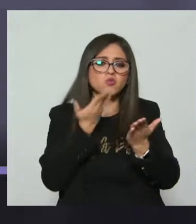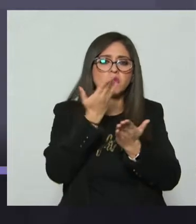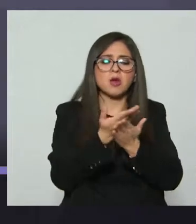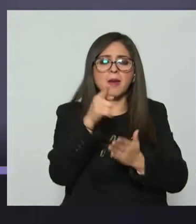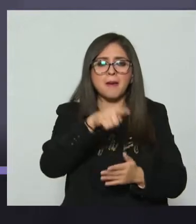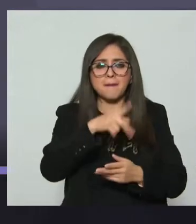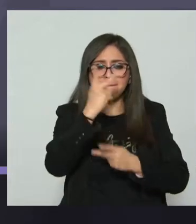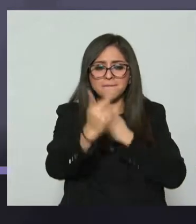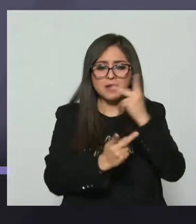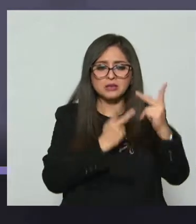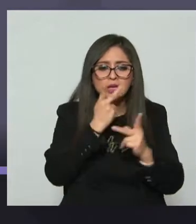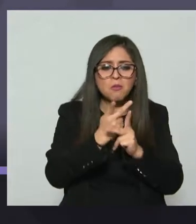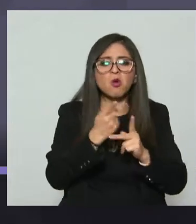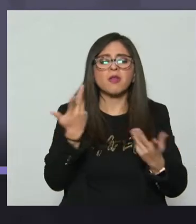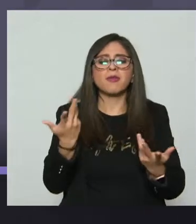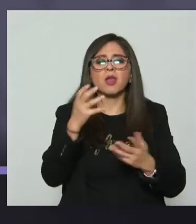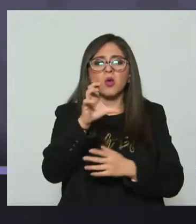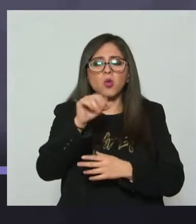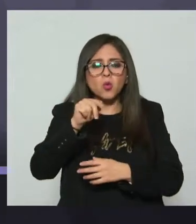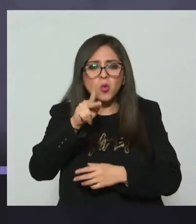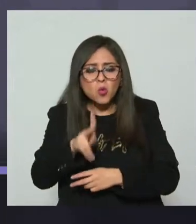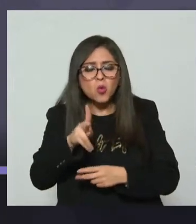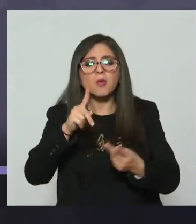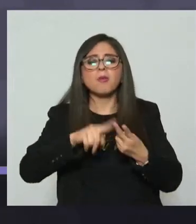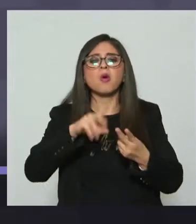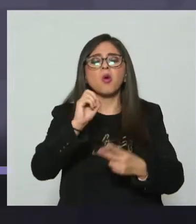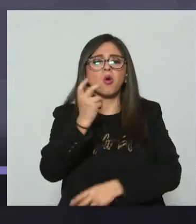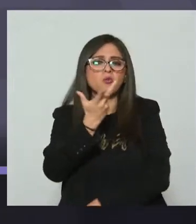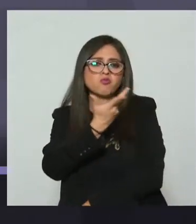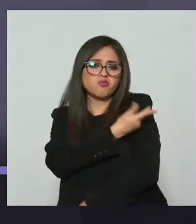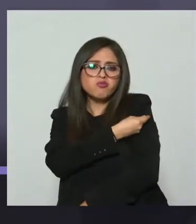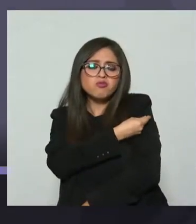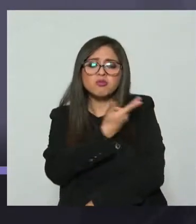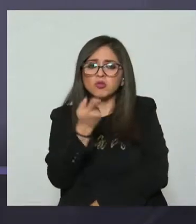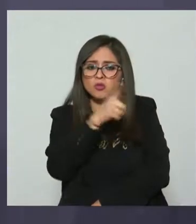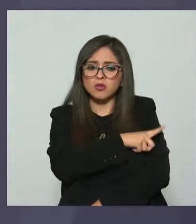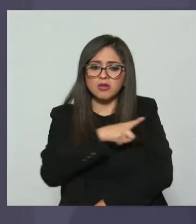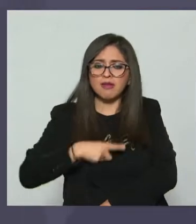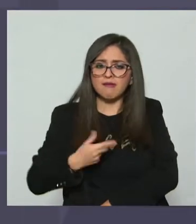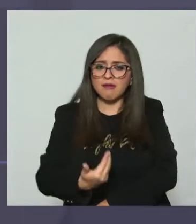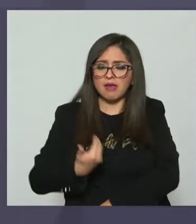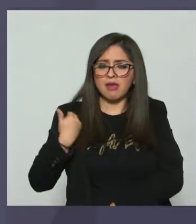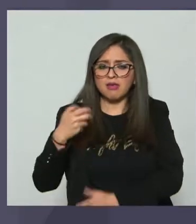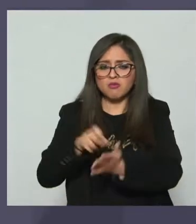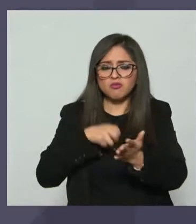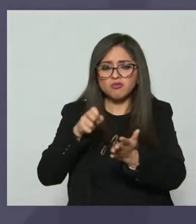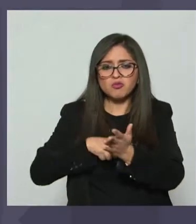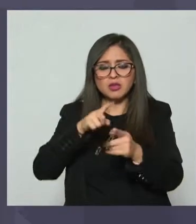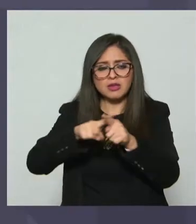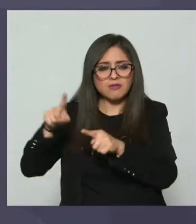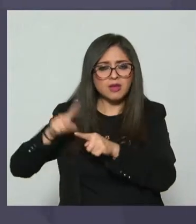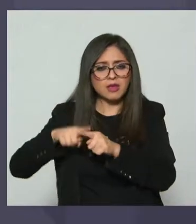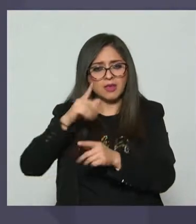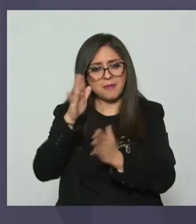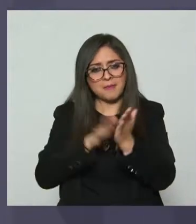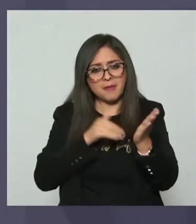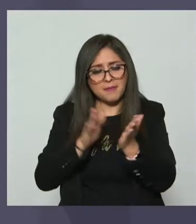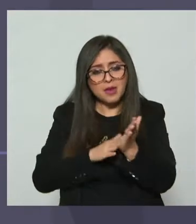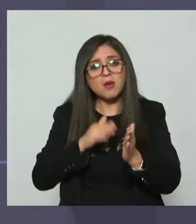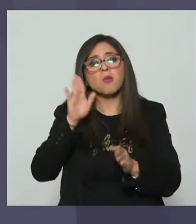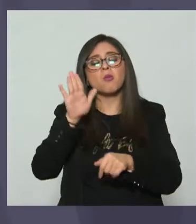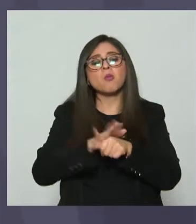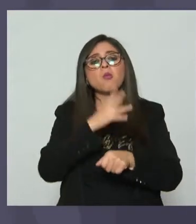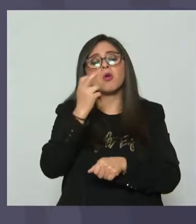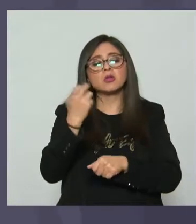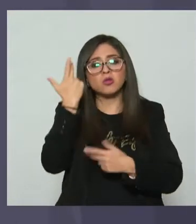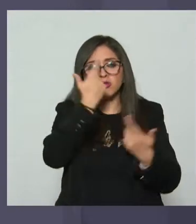CURP, una cartilla de vacunación con base en ello. Tendrías que hacer una modificación a una serie de documentos. Por eso son los análisis y todos